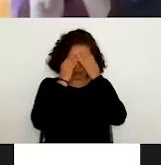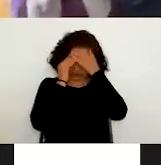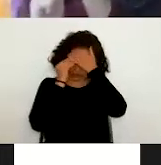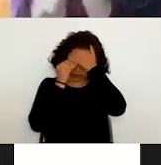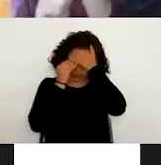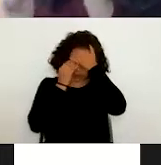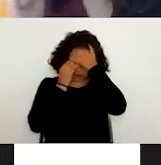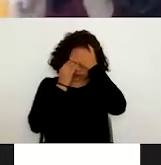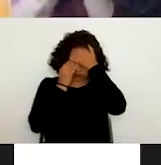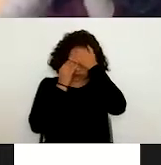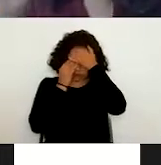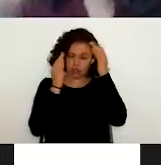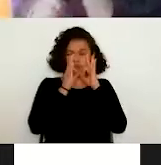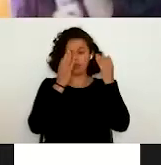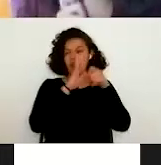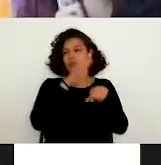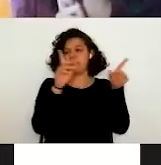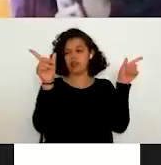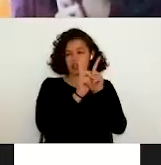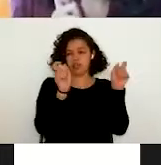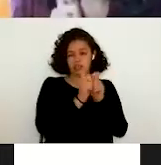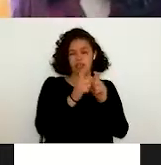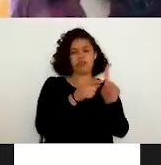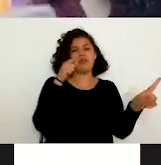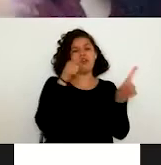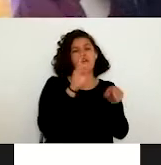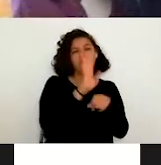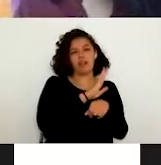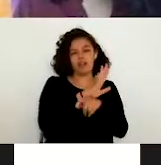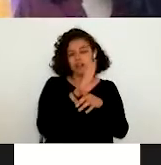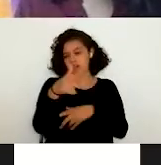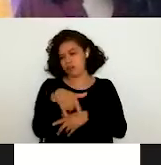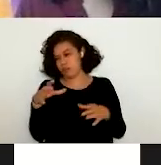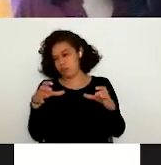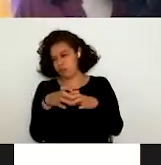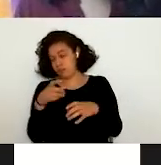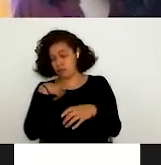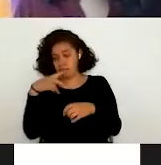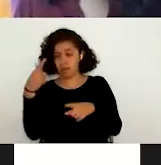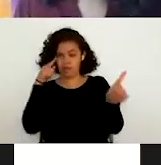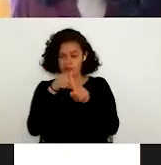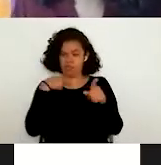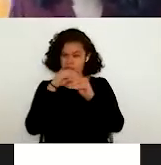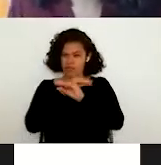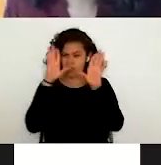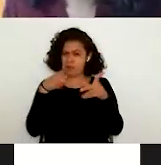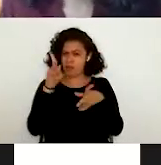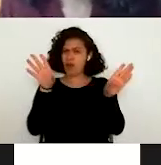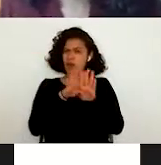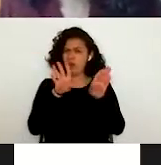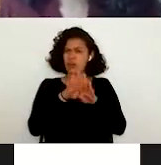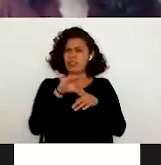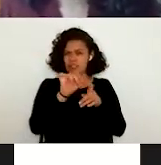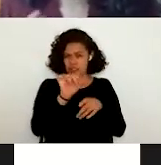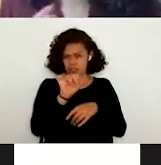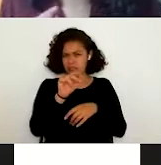corta, ¿no? Como lograr un beneficio en la comunidad. Entonces, ese objetivo no me está dejando claro cómo. ¿no? Entonces,